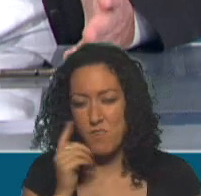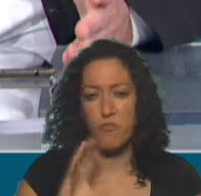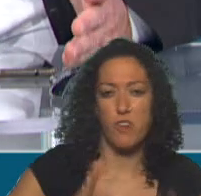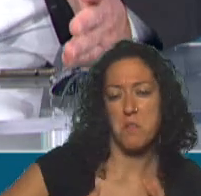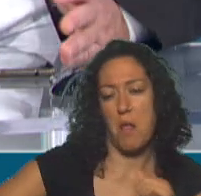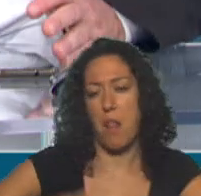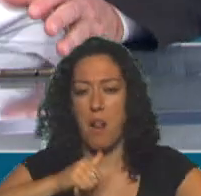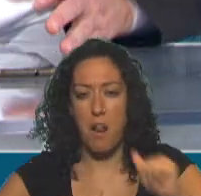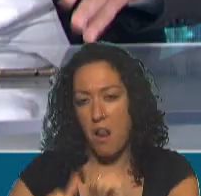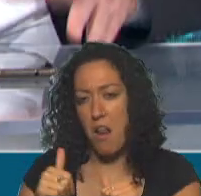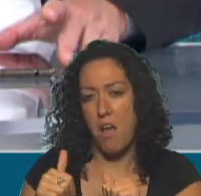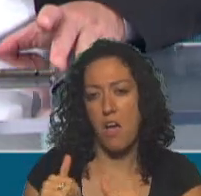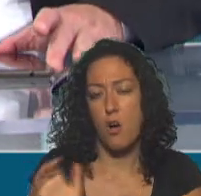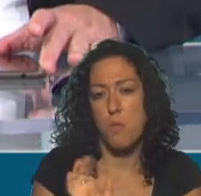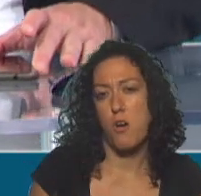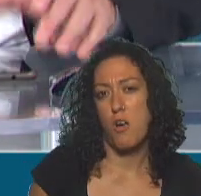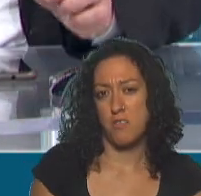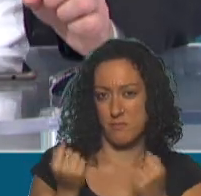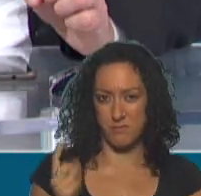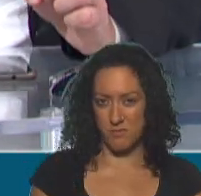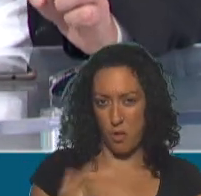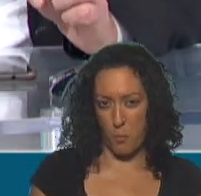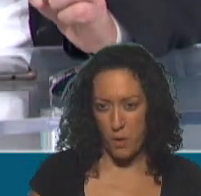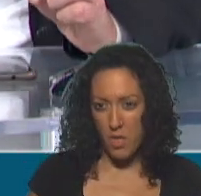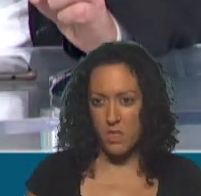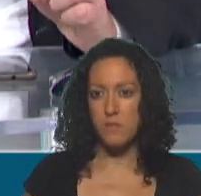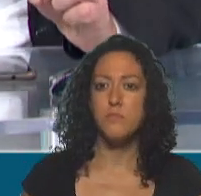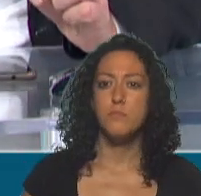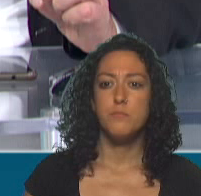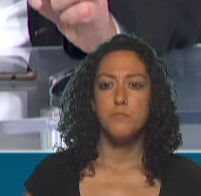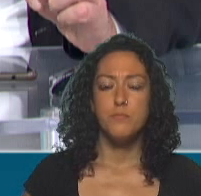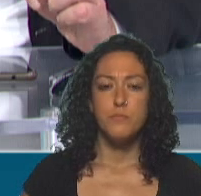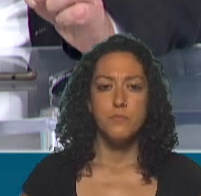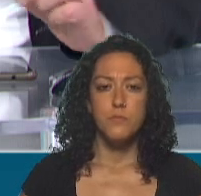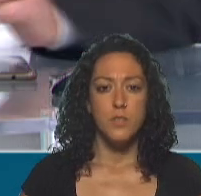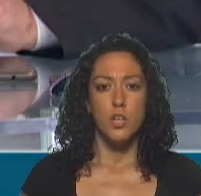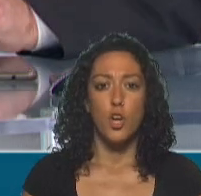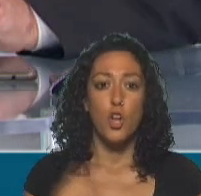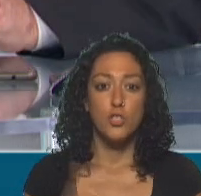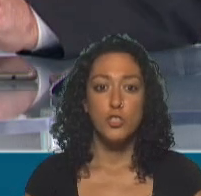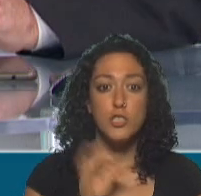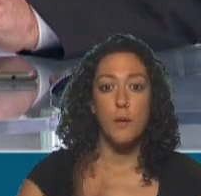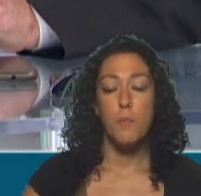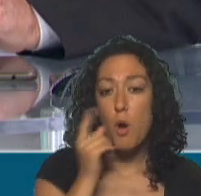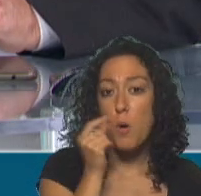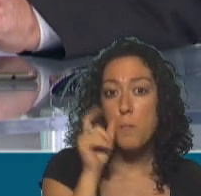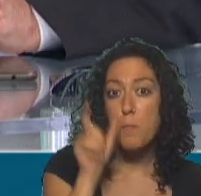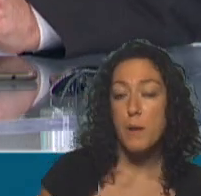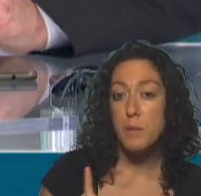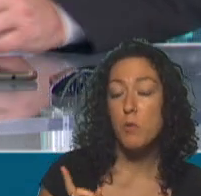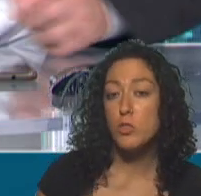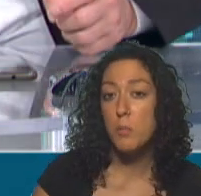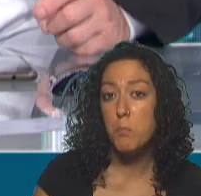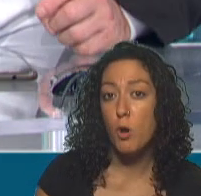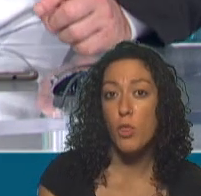sin oponer ninguna resistencia. Nosotros nos anoticiamos de Guala en pleno caso Santiago Maldonado. Claro, porque era